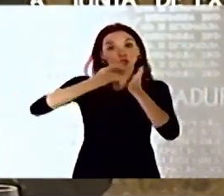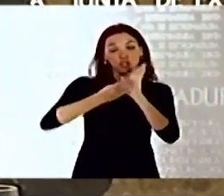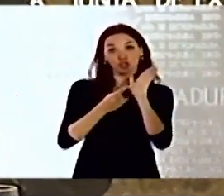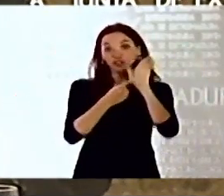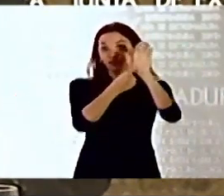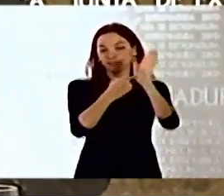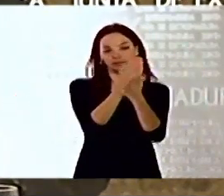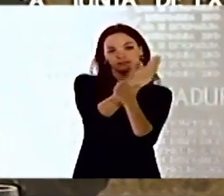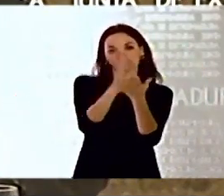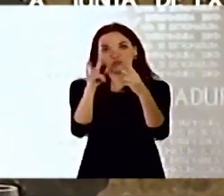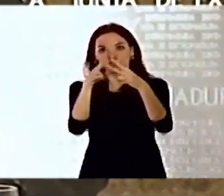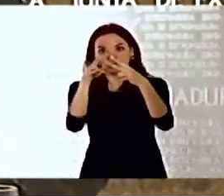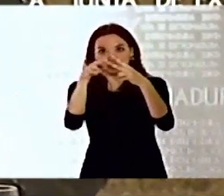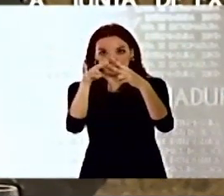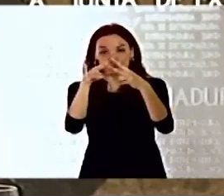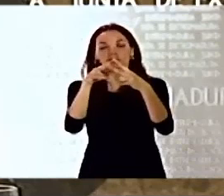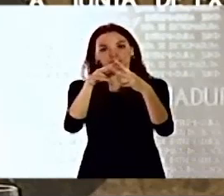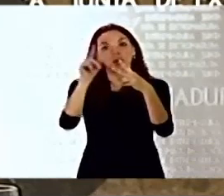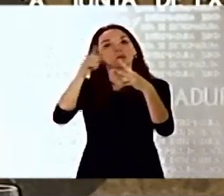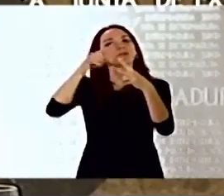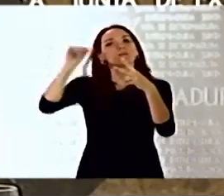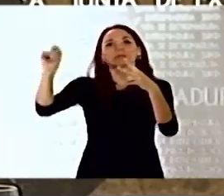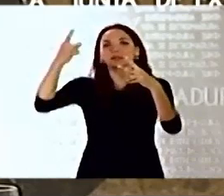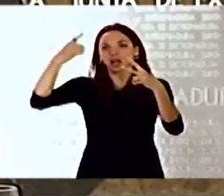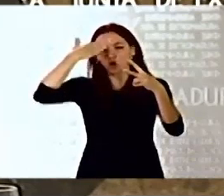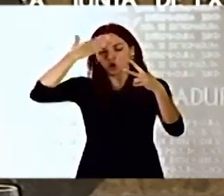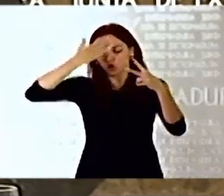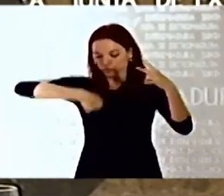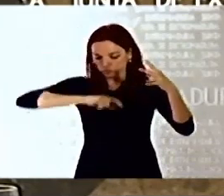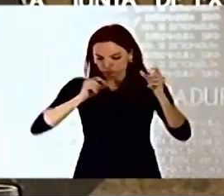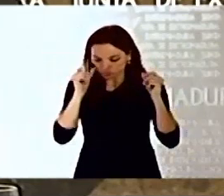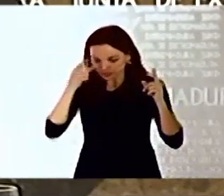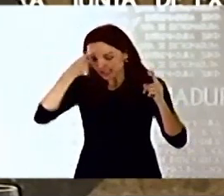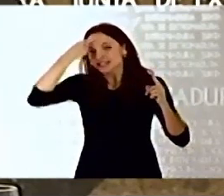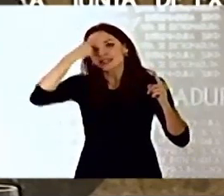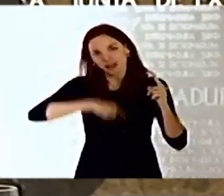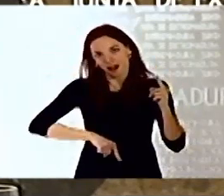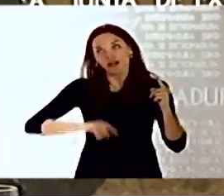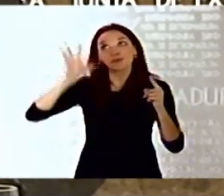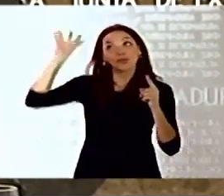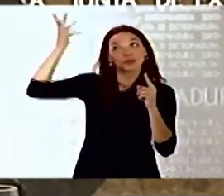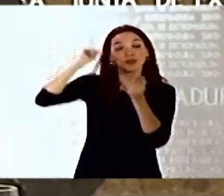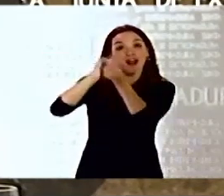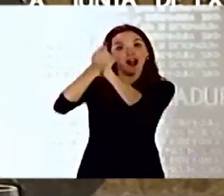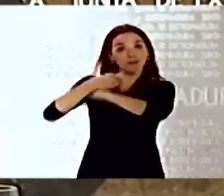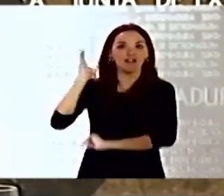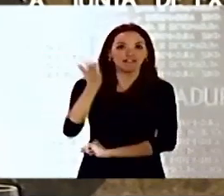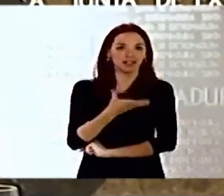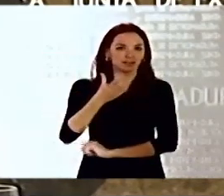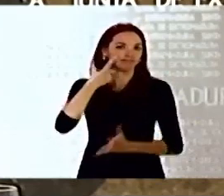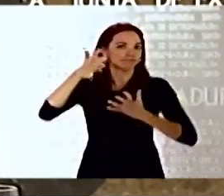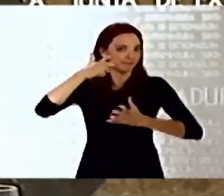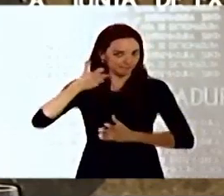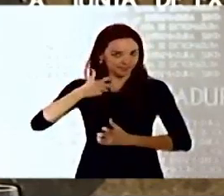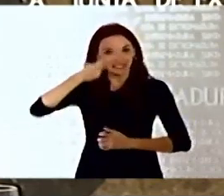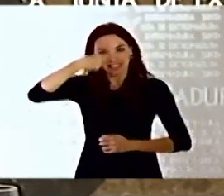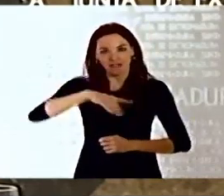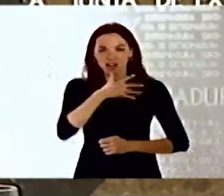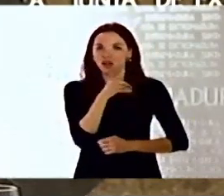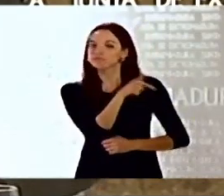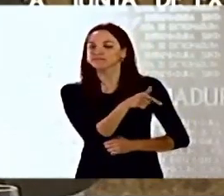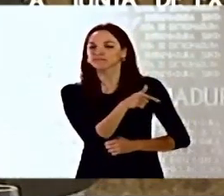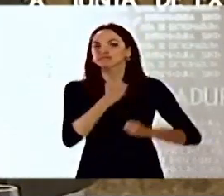2 ejes. El primero, somos conscientes de los efectos del cambio climático y pese a la cegada